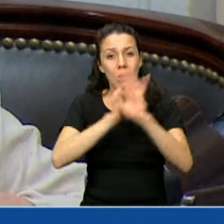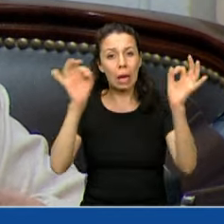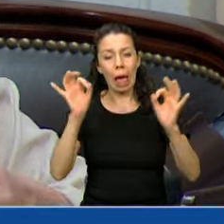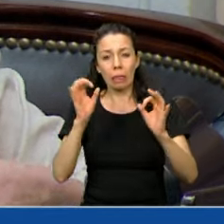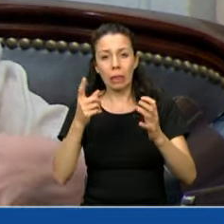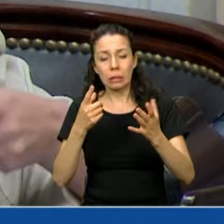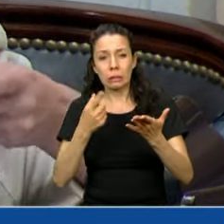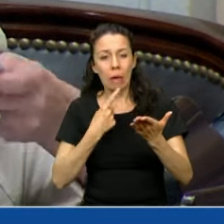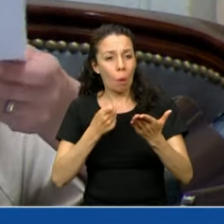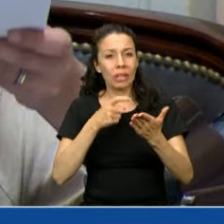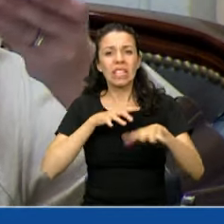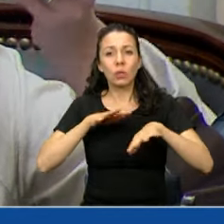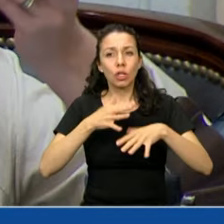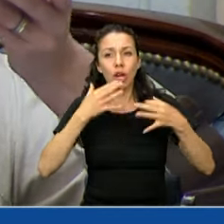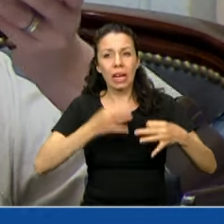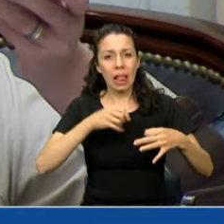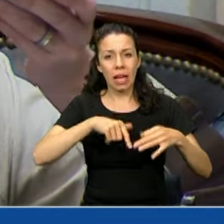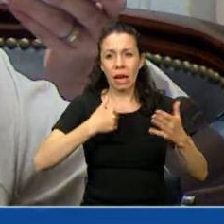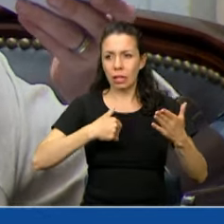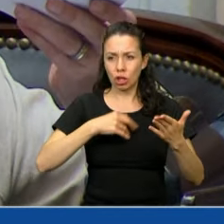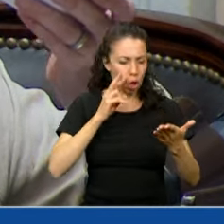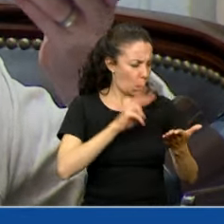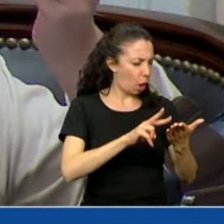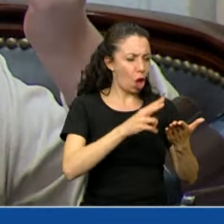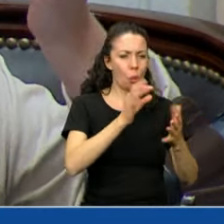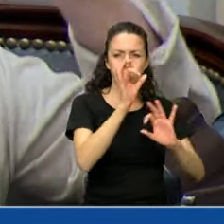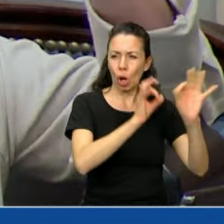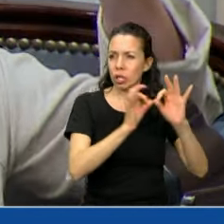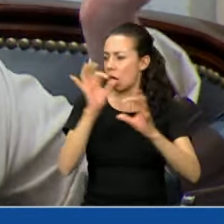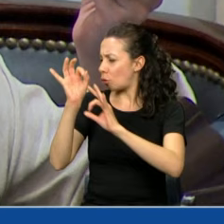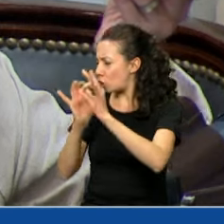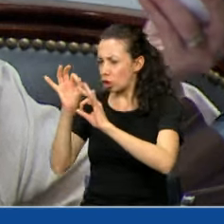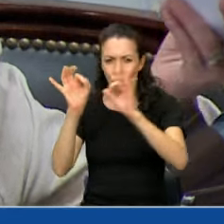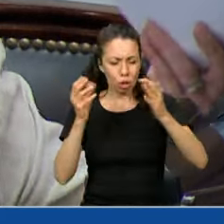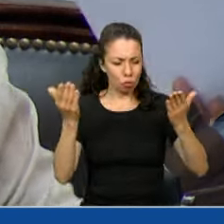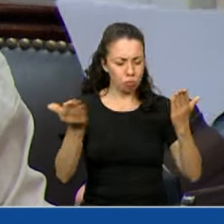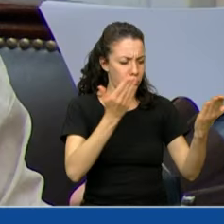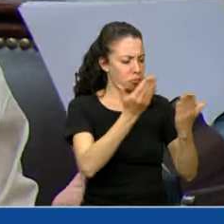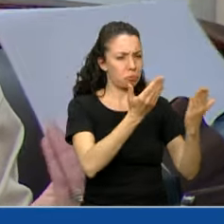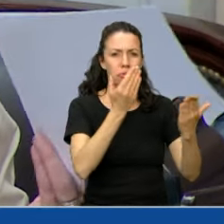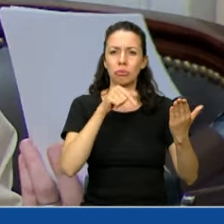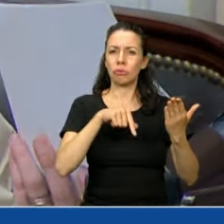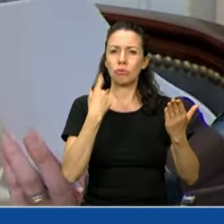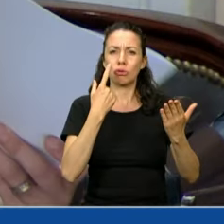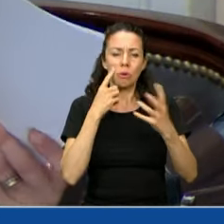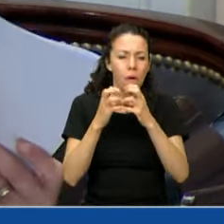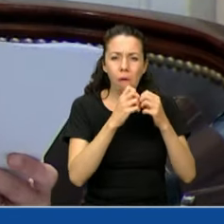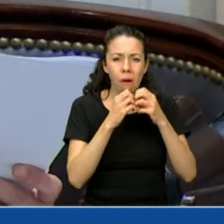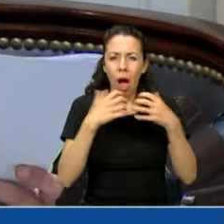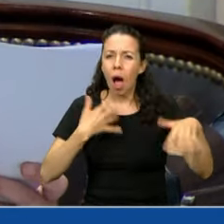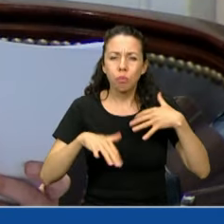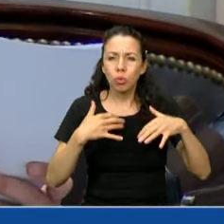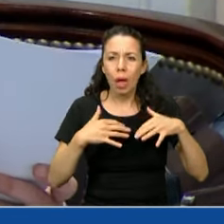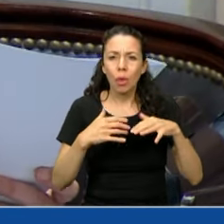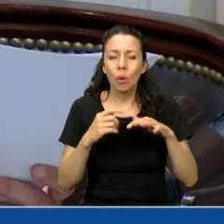realmente estoy viendo todos los los proyectos todas estas esta serie de de de de cuestiones que estamos tratando apurado y no